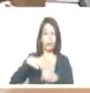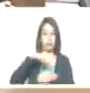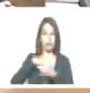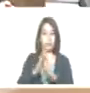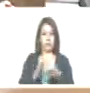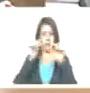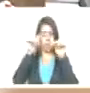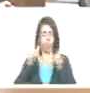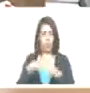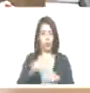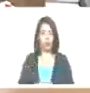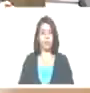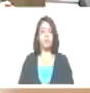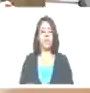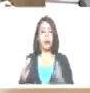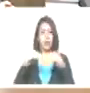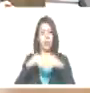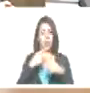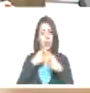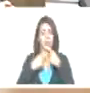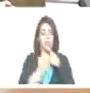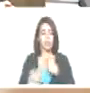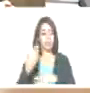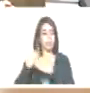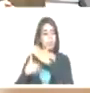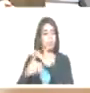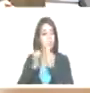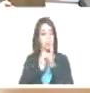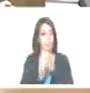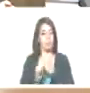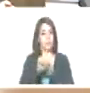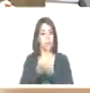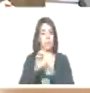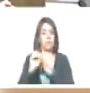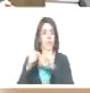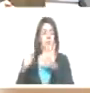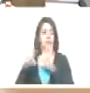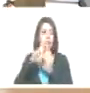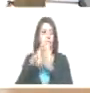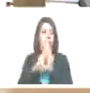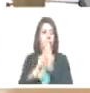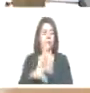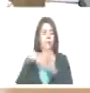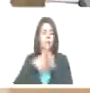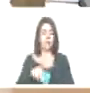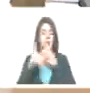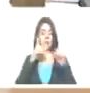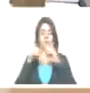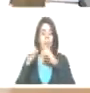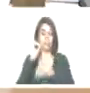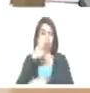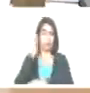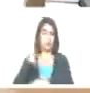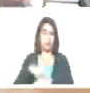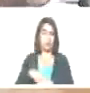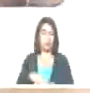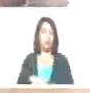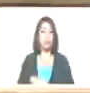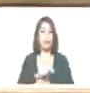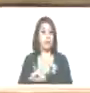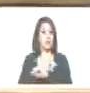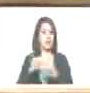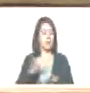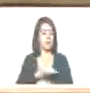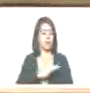de conformidad con lo previsto en el artículo 106 del Reglamento Interior y de Debates de la Asamblea Nacional. Es todo, ciudadano